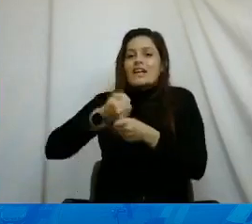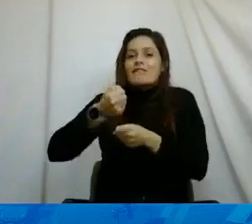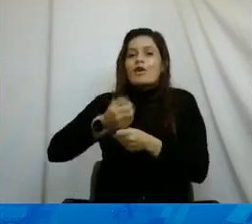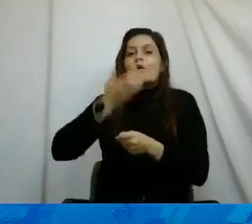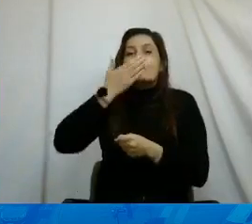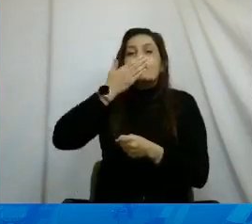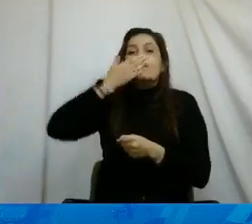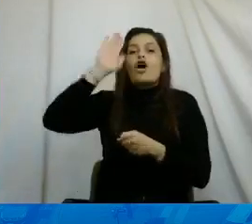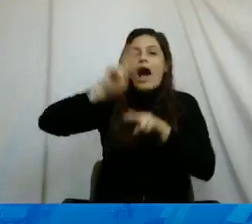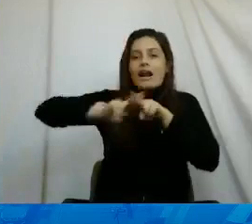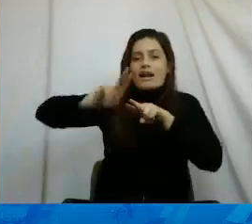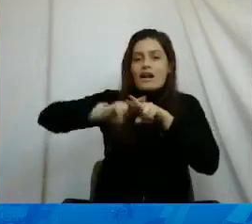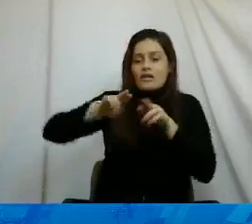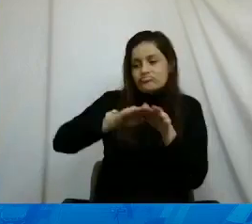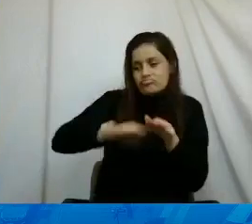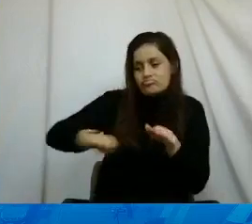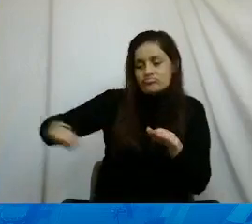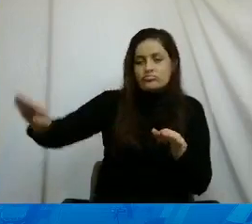las calles.